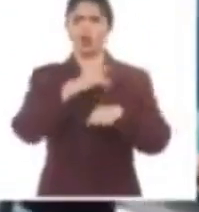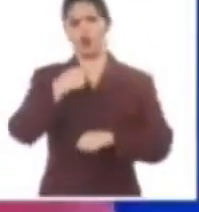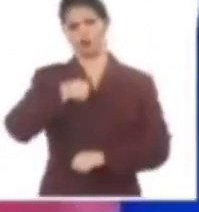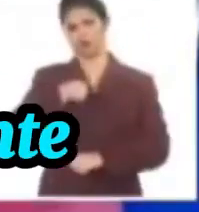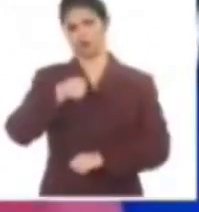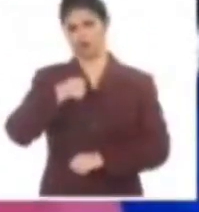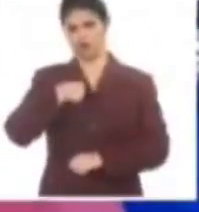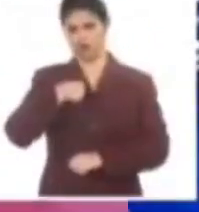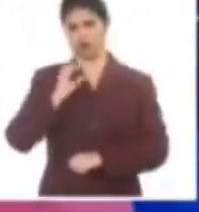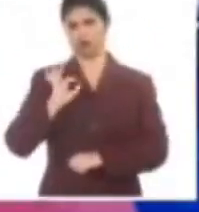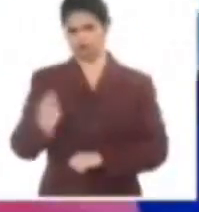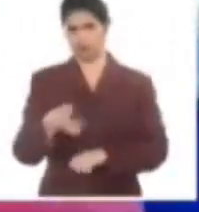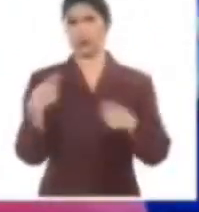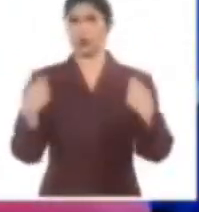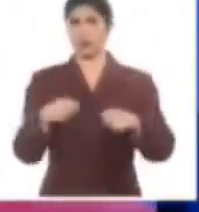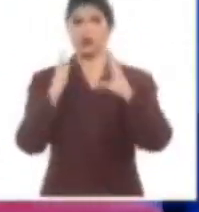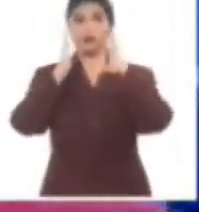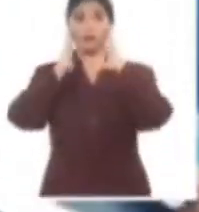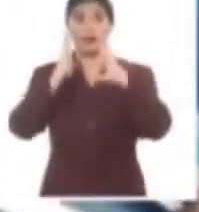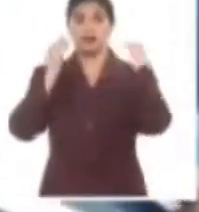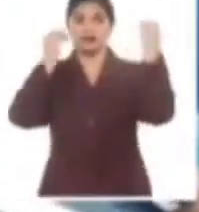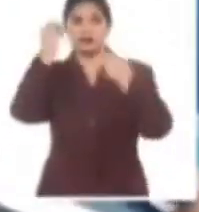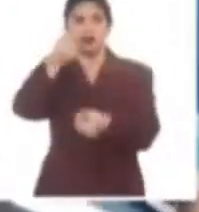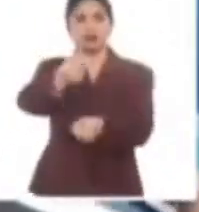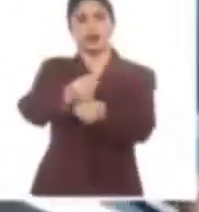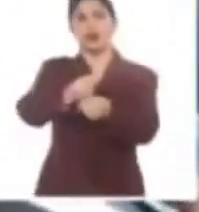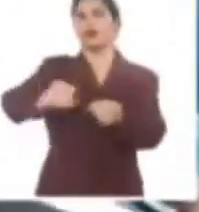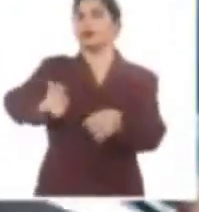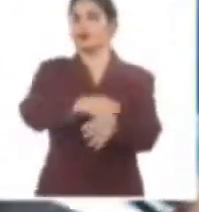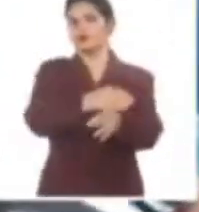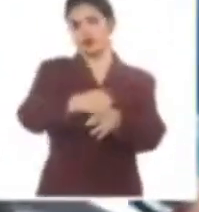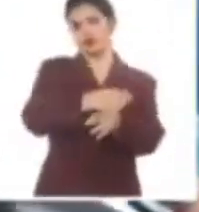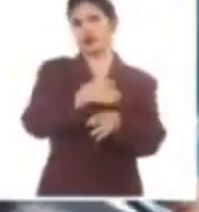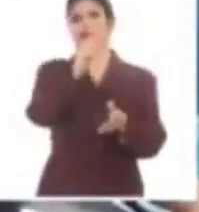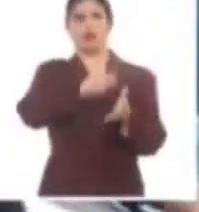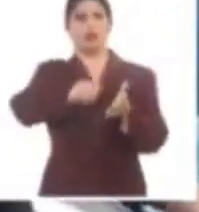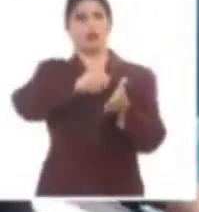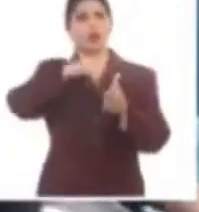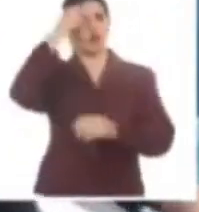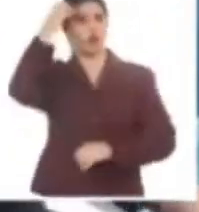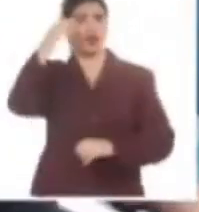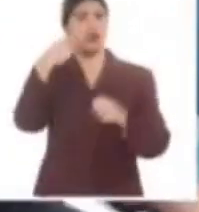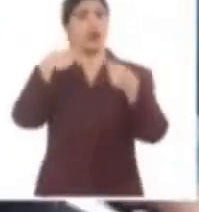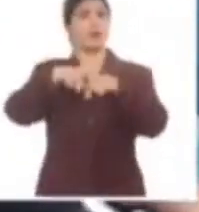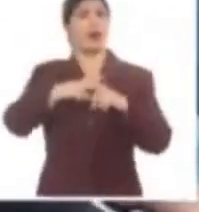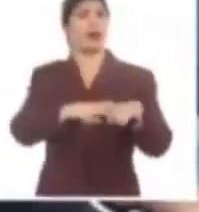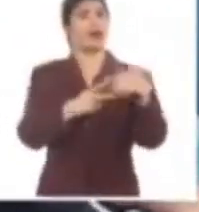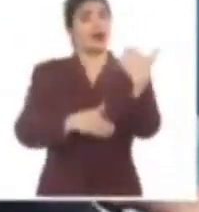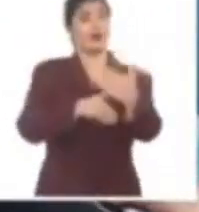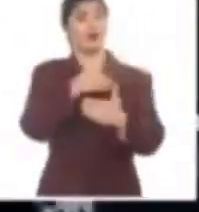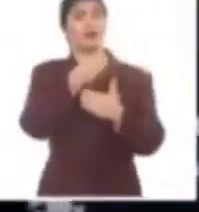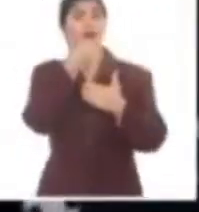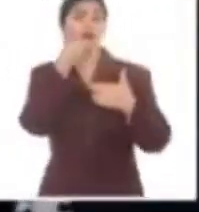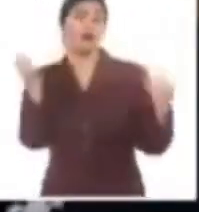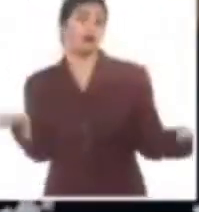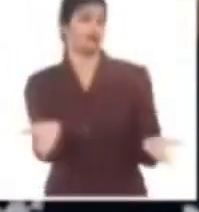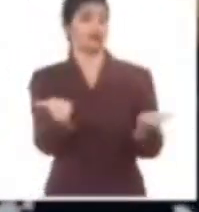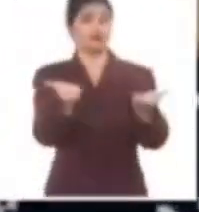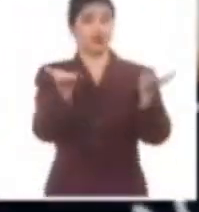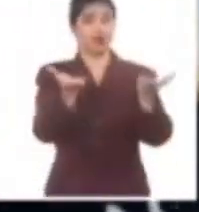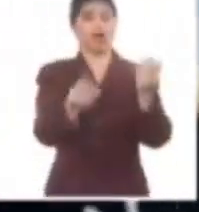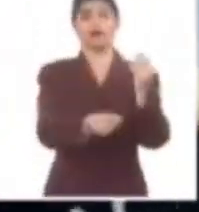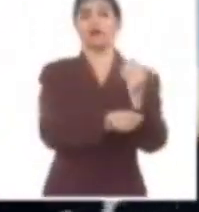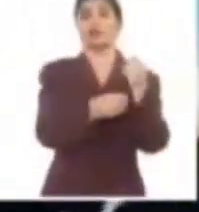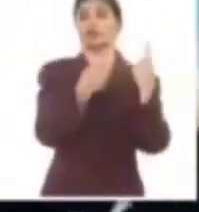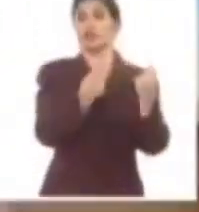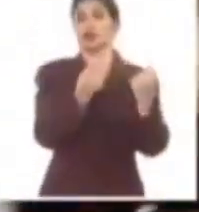cosas diferentes. Las proyecciones del gobierno para corregir esas distorsiones y para reimpulsar la economía no